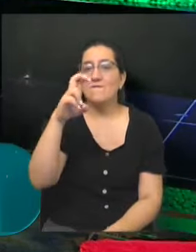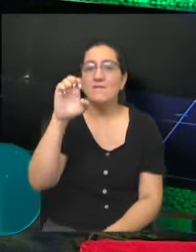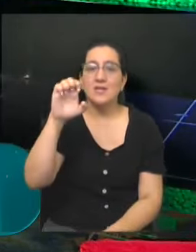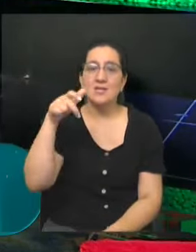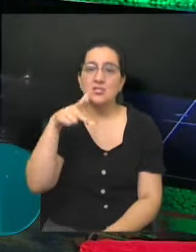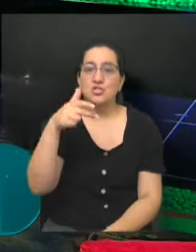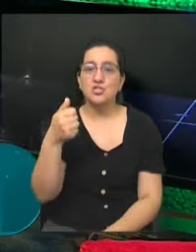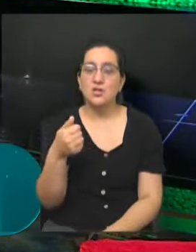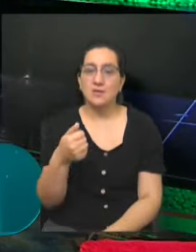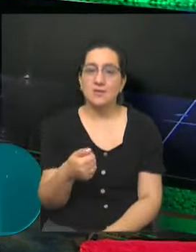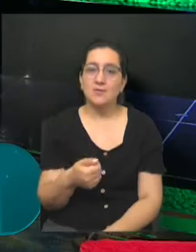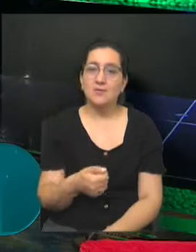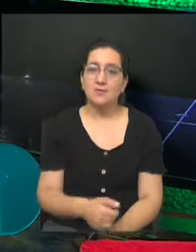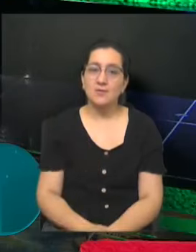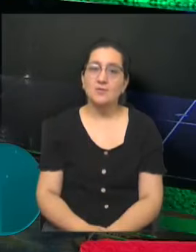una...